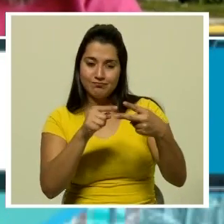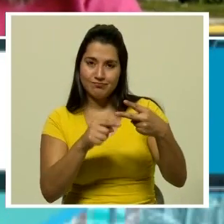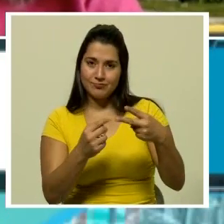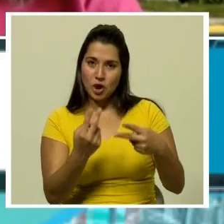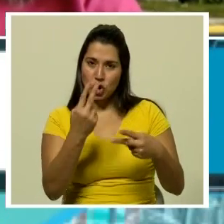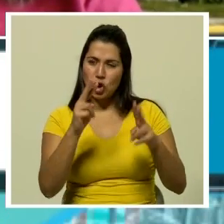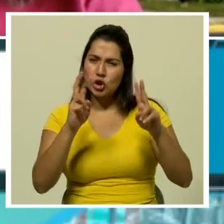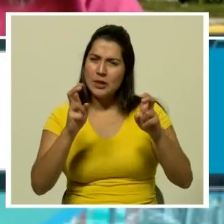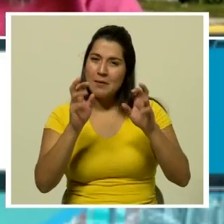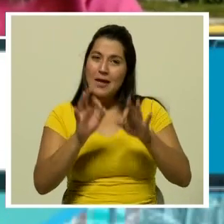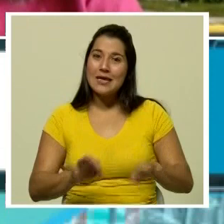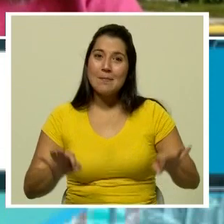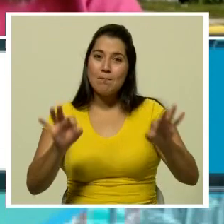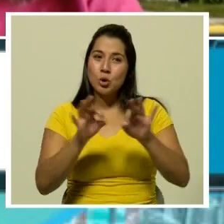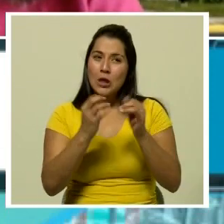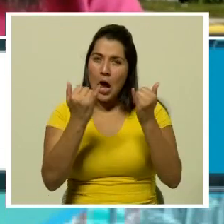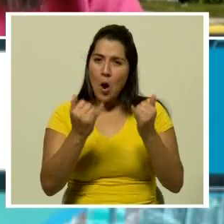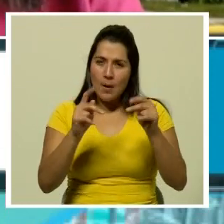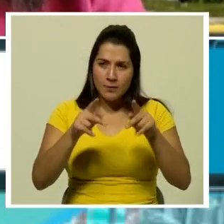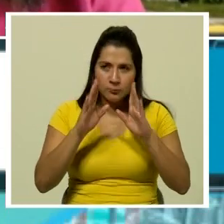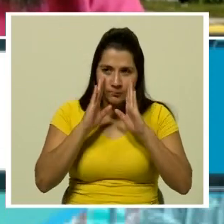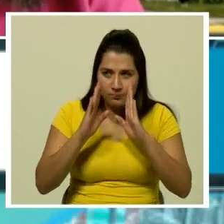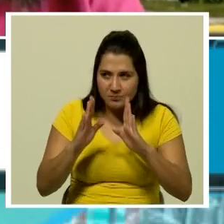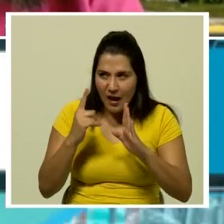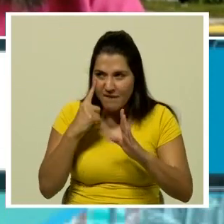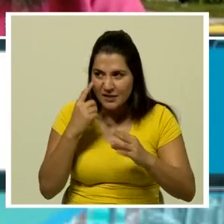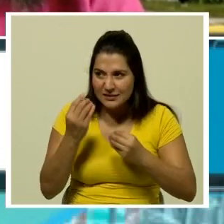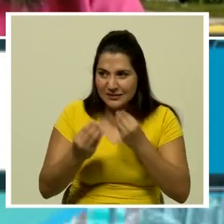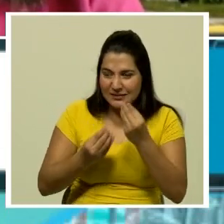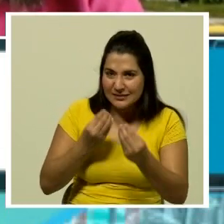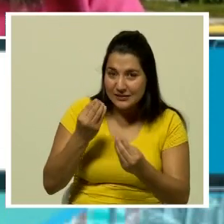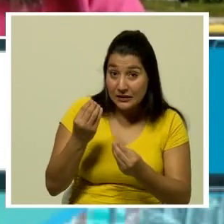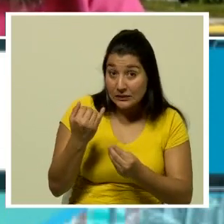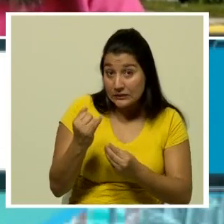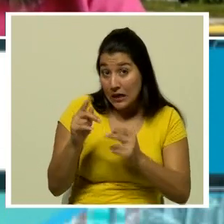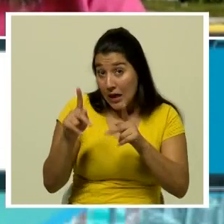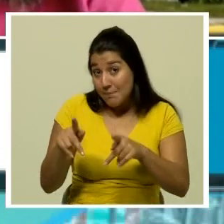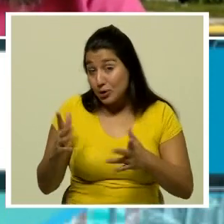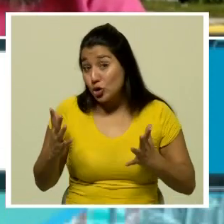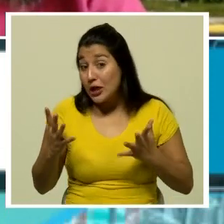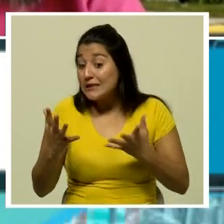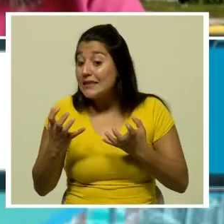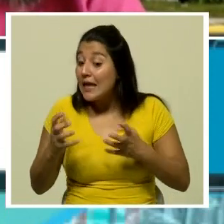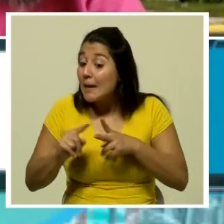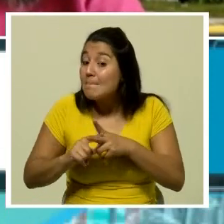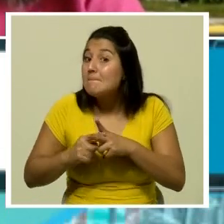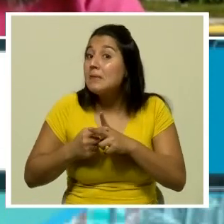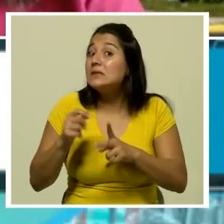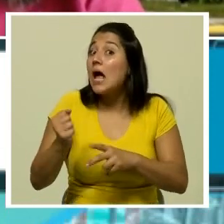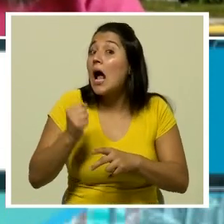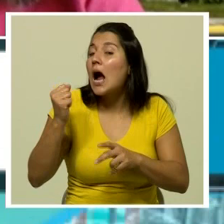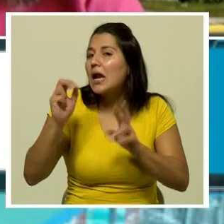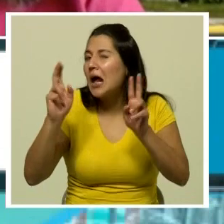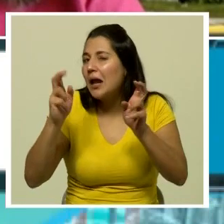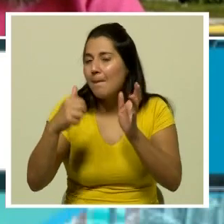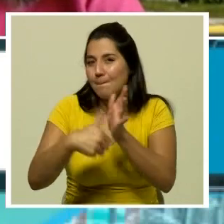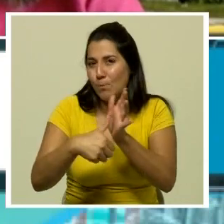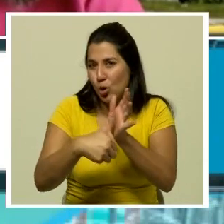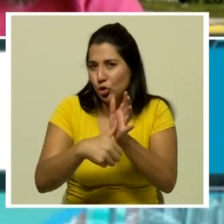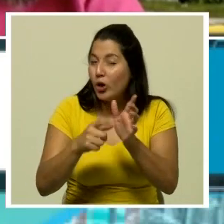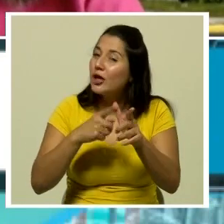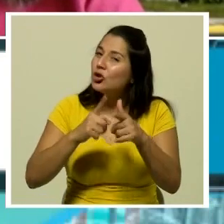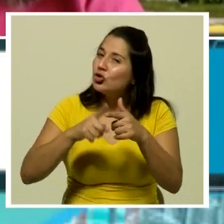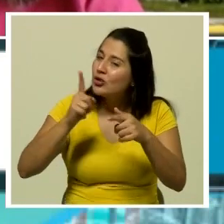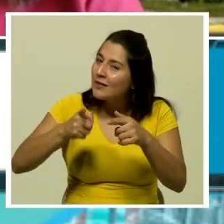fundamentales que la gente tiene muy preciso, y quienes quieran ganarse el corazoncito del electorado van a tener que